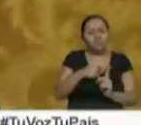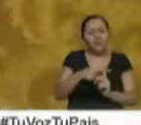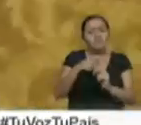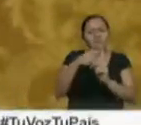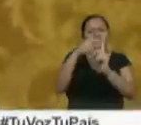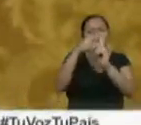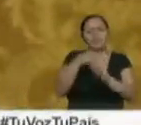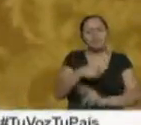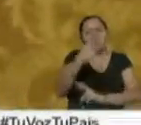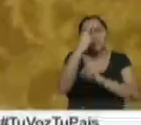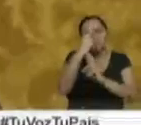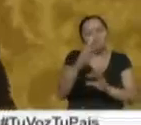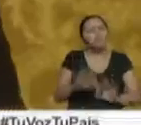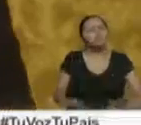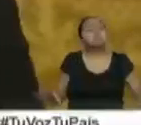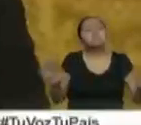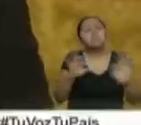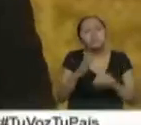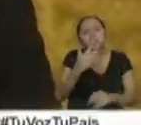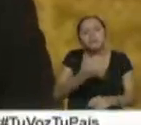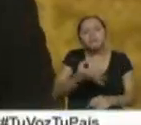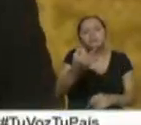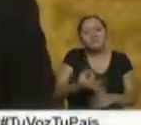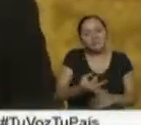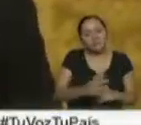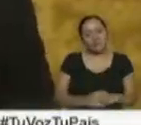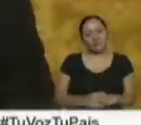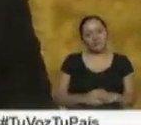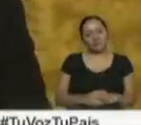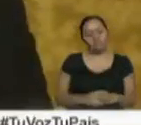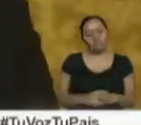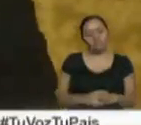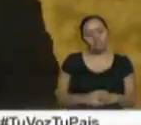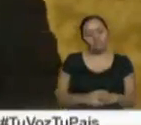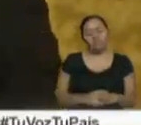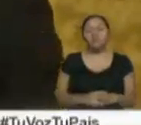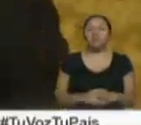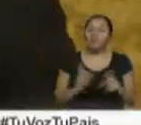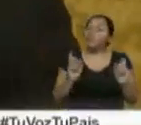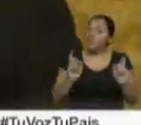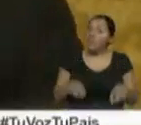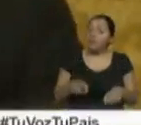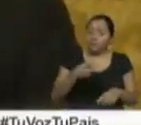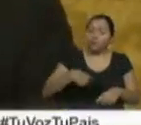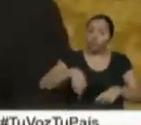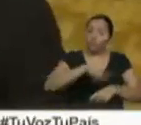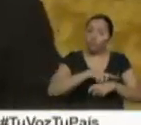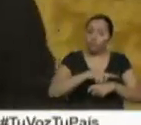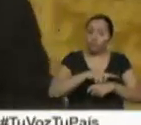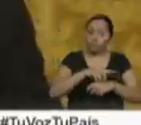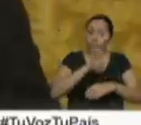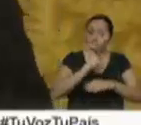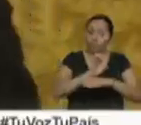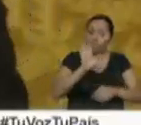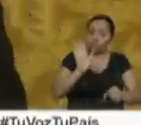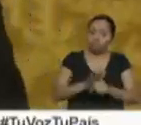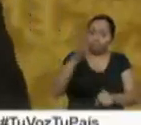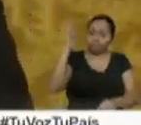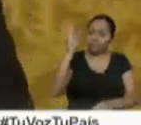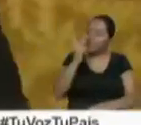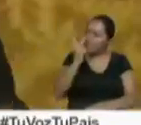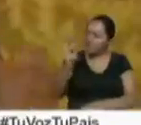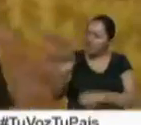el respeto a la verdad. También indigna, y la indignación es una virtud democrática, debemos saber